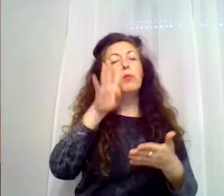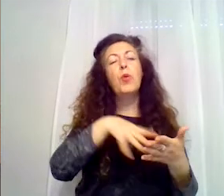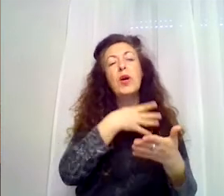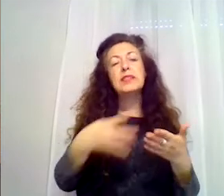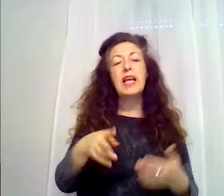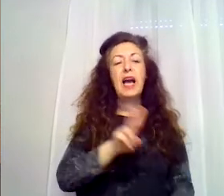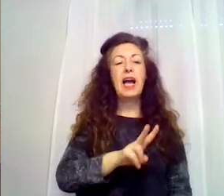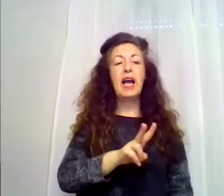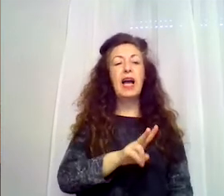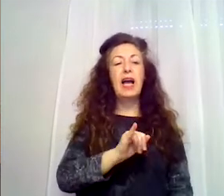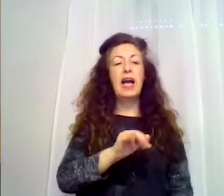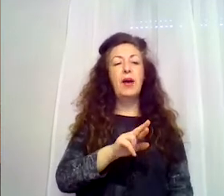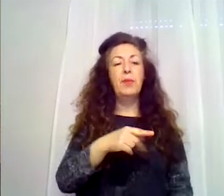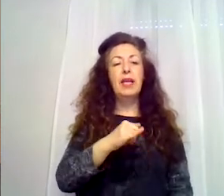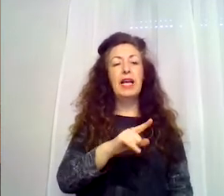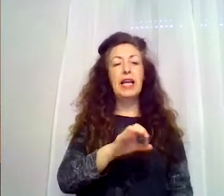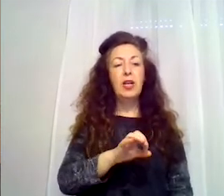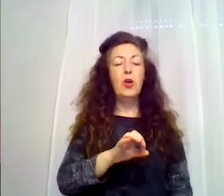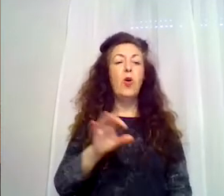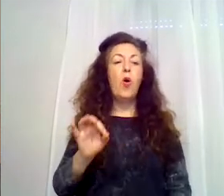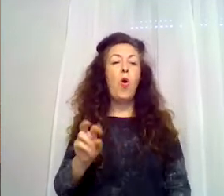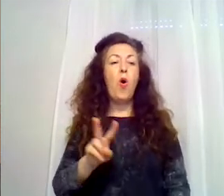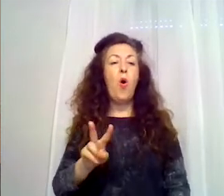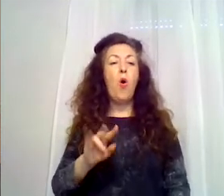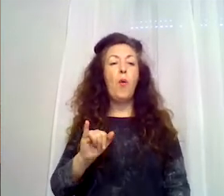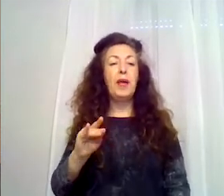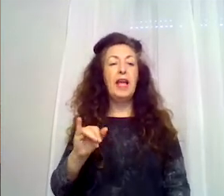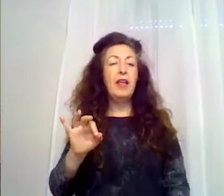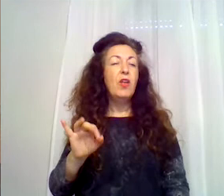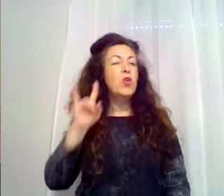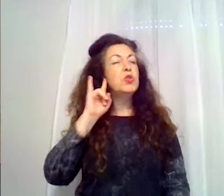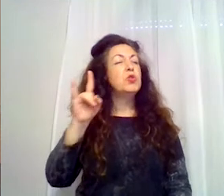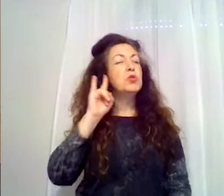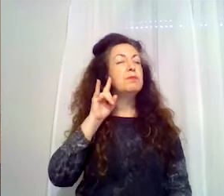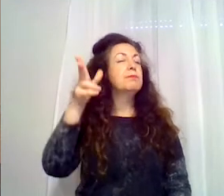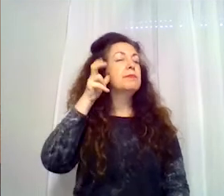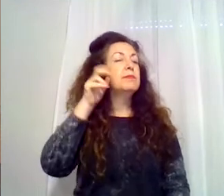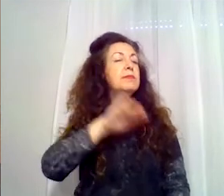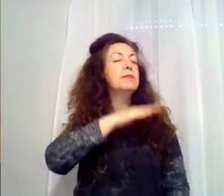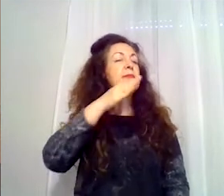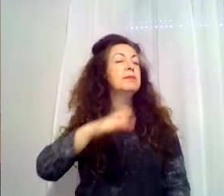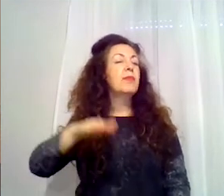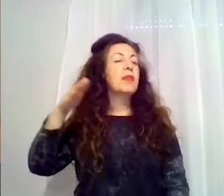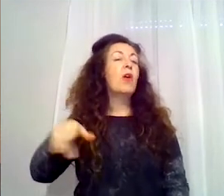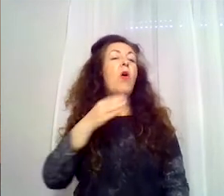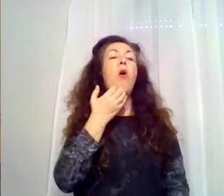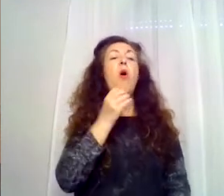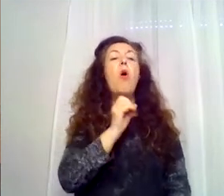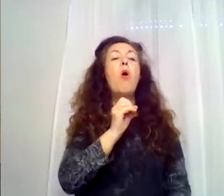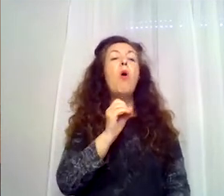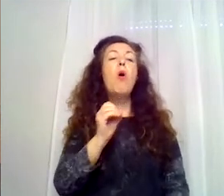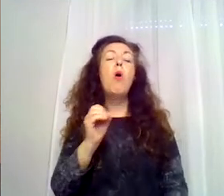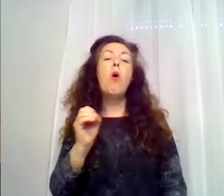que algunos creen que sería, y este es el juego que siguen los ingleses y